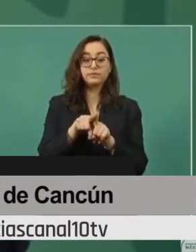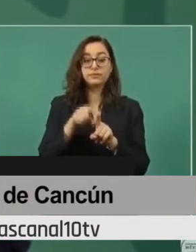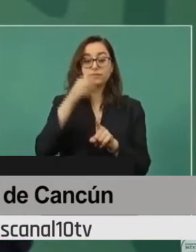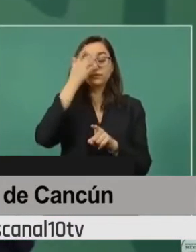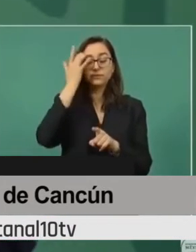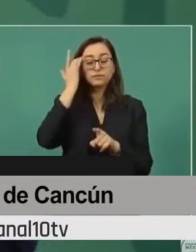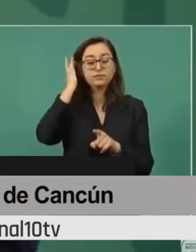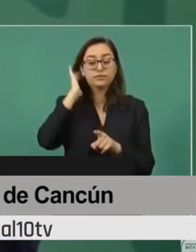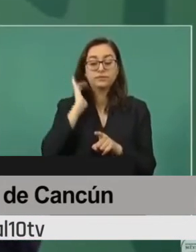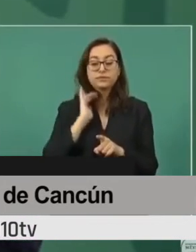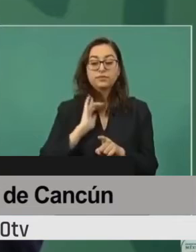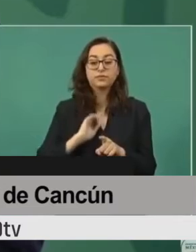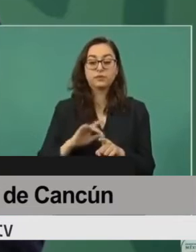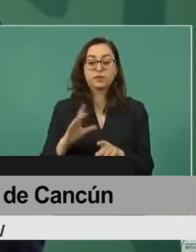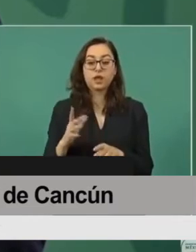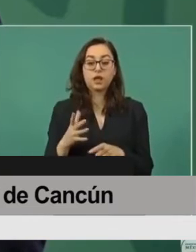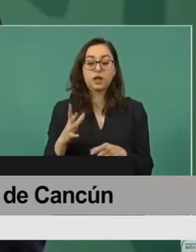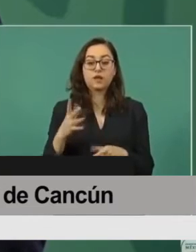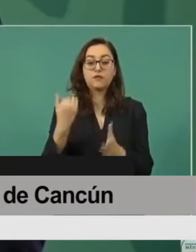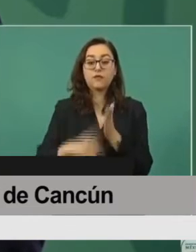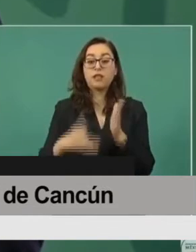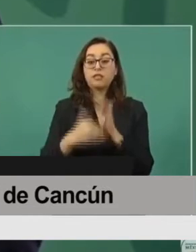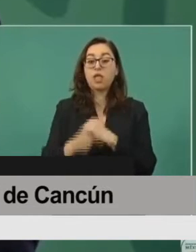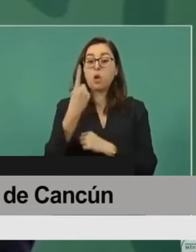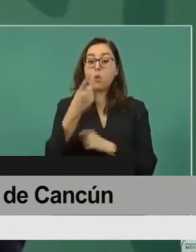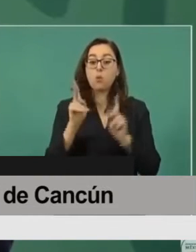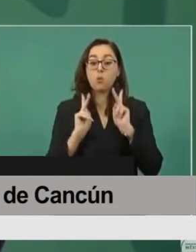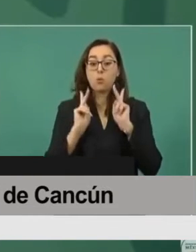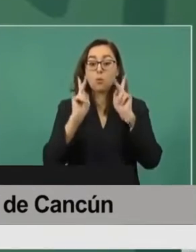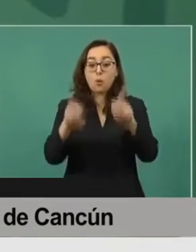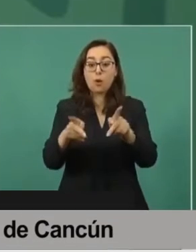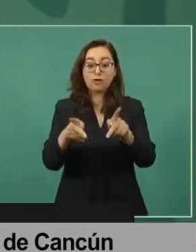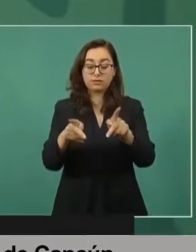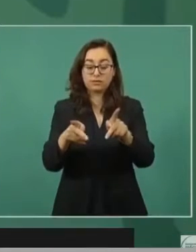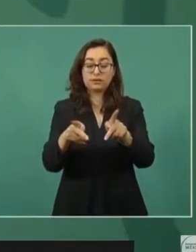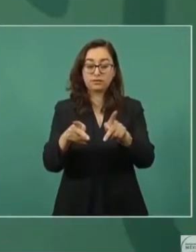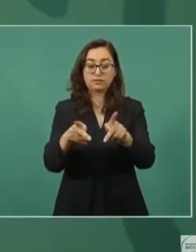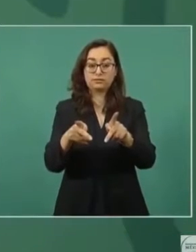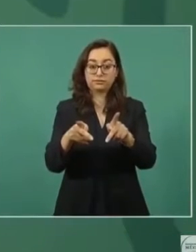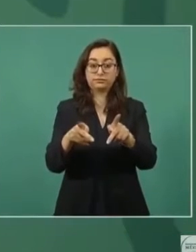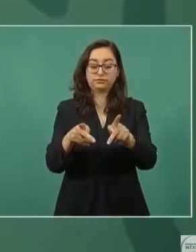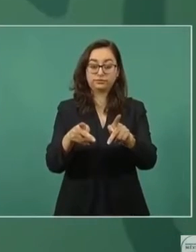para resolver problema de vialidad en la punta